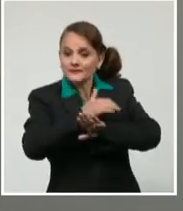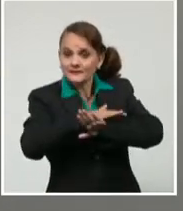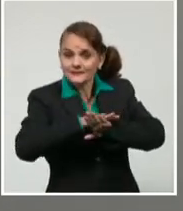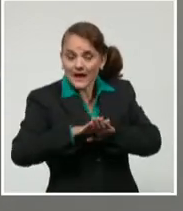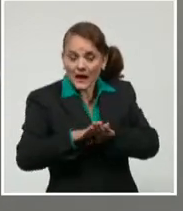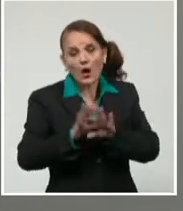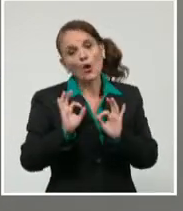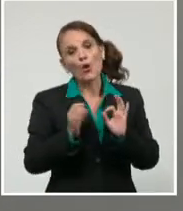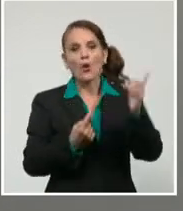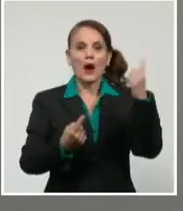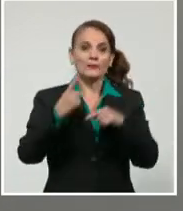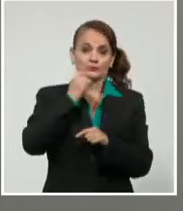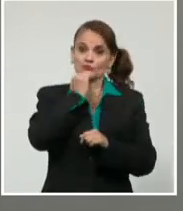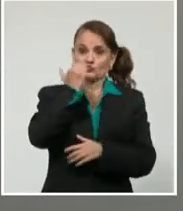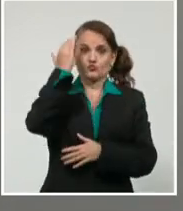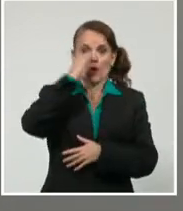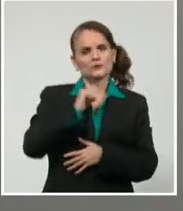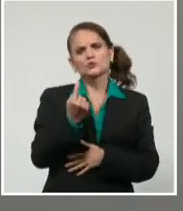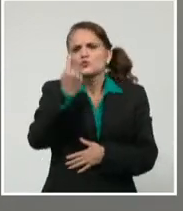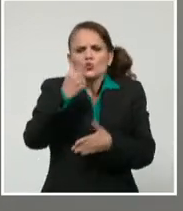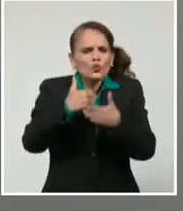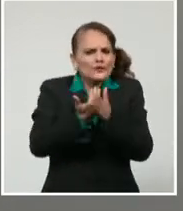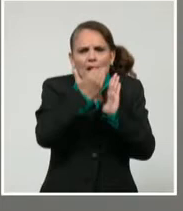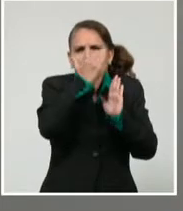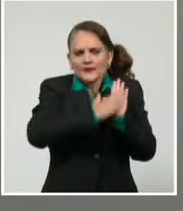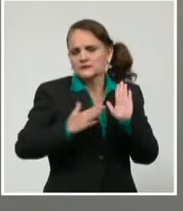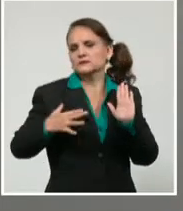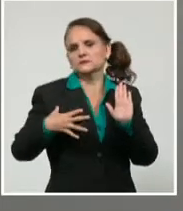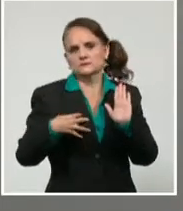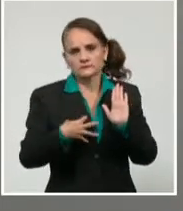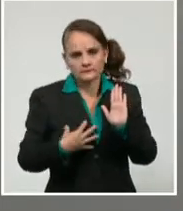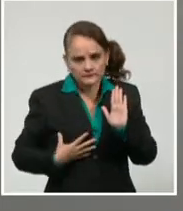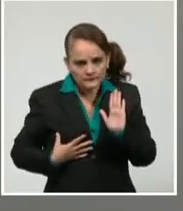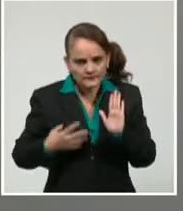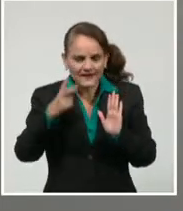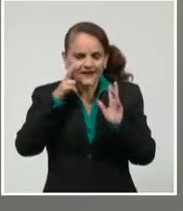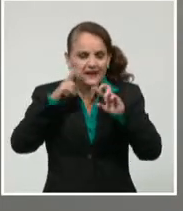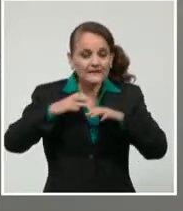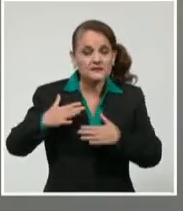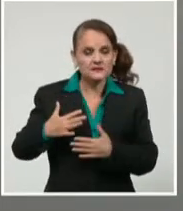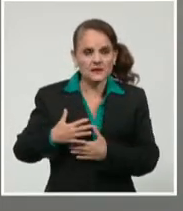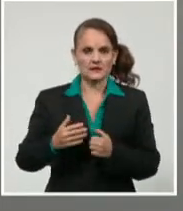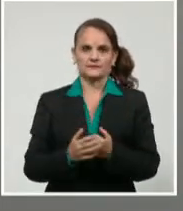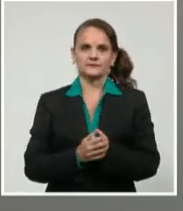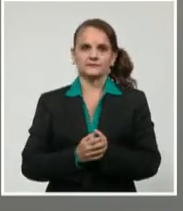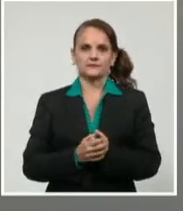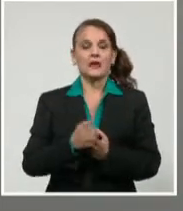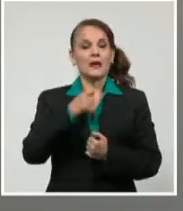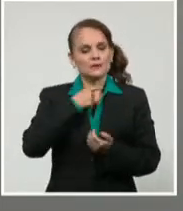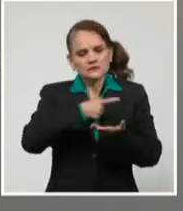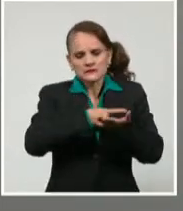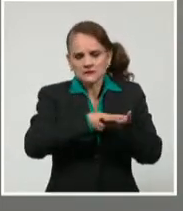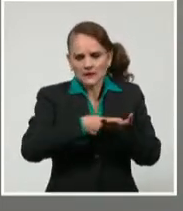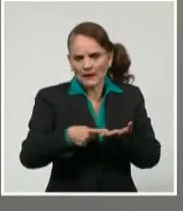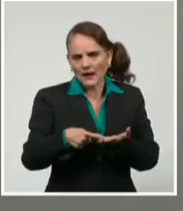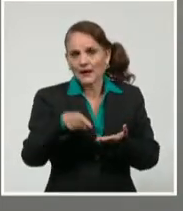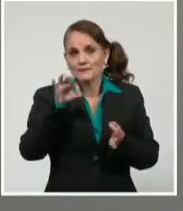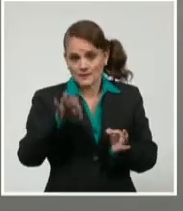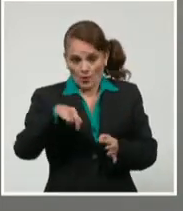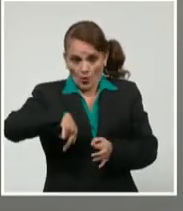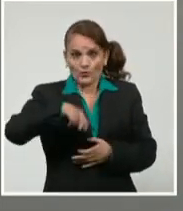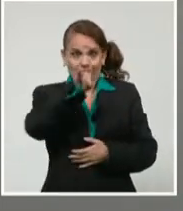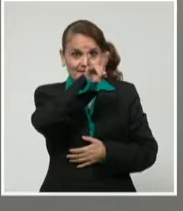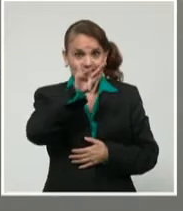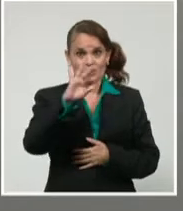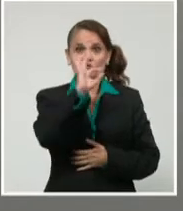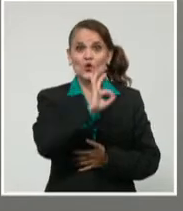menstruación. Y en este año lo que le pedimos es eso, que por favor, en el transcurso de esta semana o el mismo 19 de octubre, que es el Día Mundial